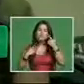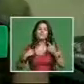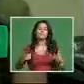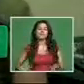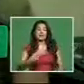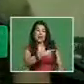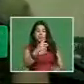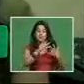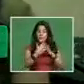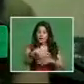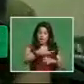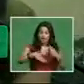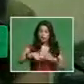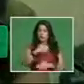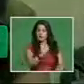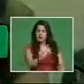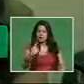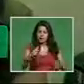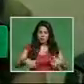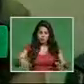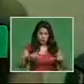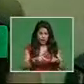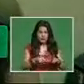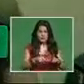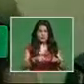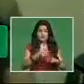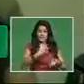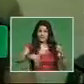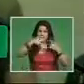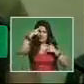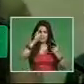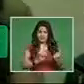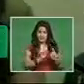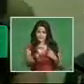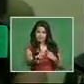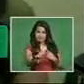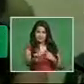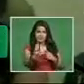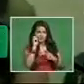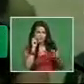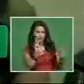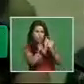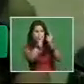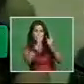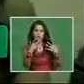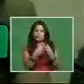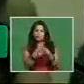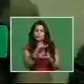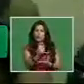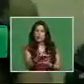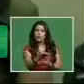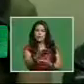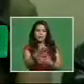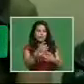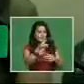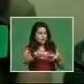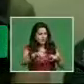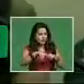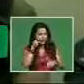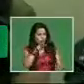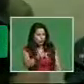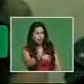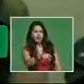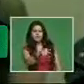barrio por cada camino por donde pasa el comandante y se encuentra todavía a un niño que